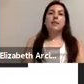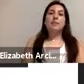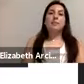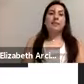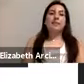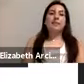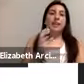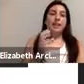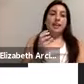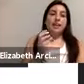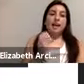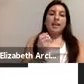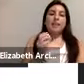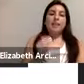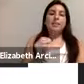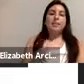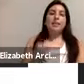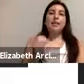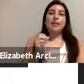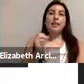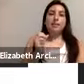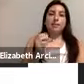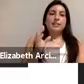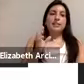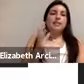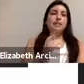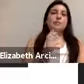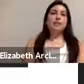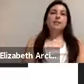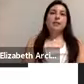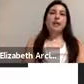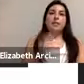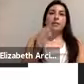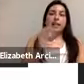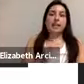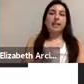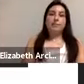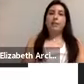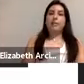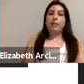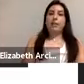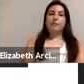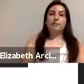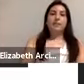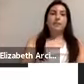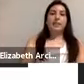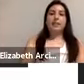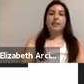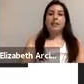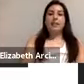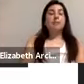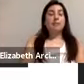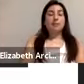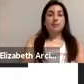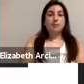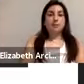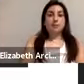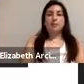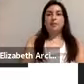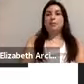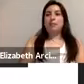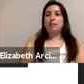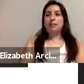actitud de ese paciente al darse cuenta que tú estás totalmente enfocado en que él mejore. Me ha servido